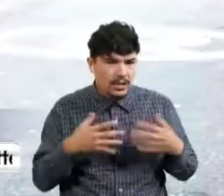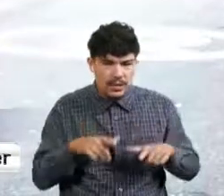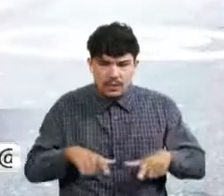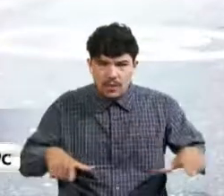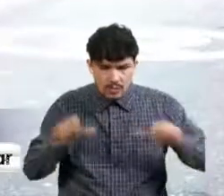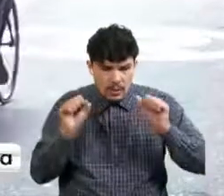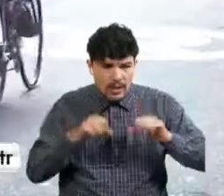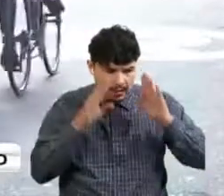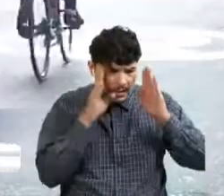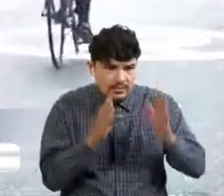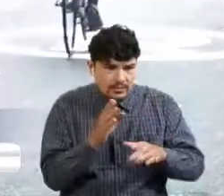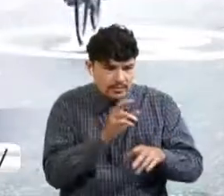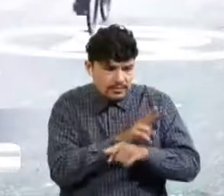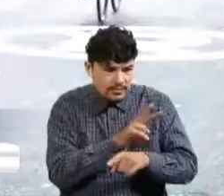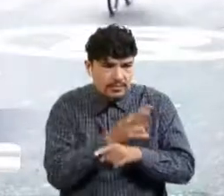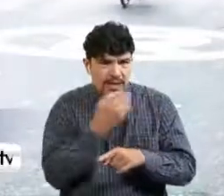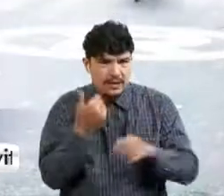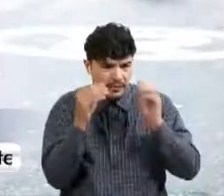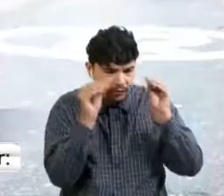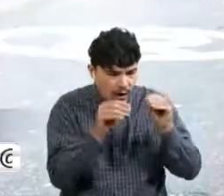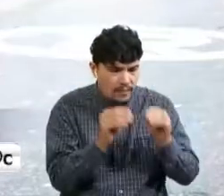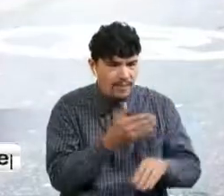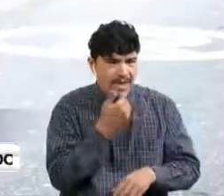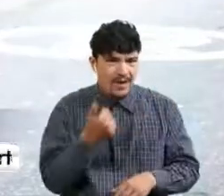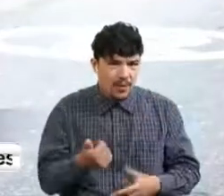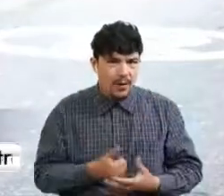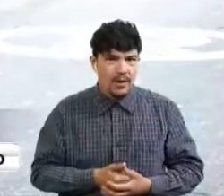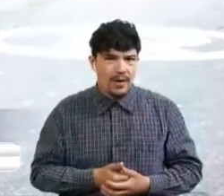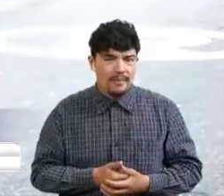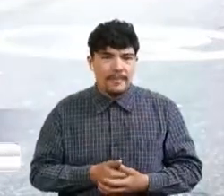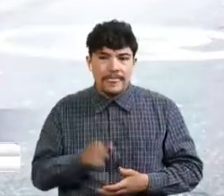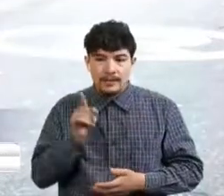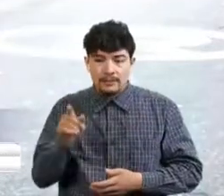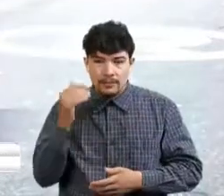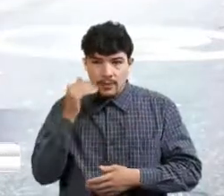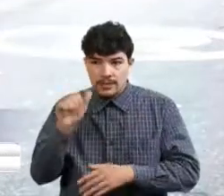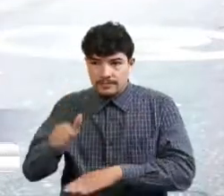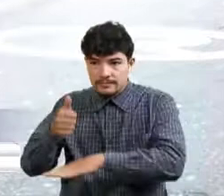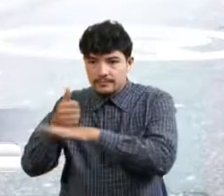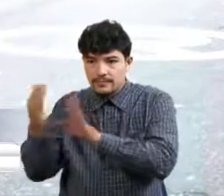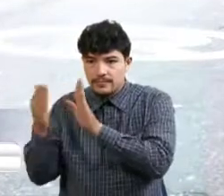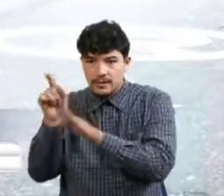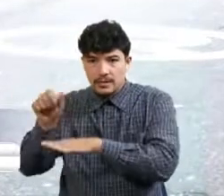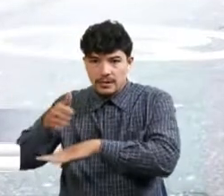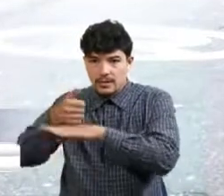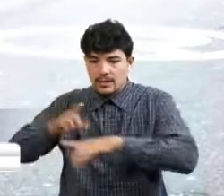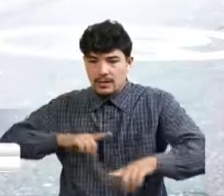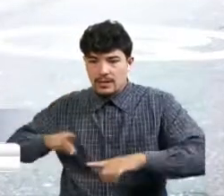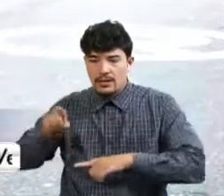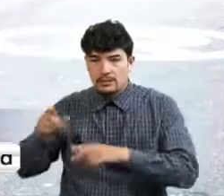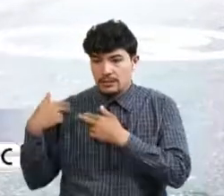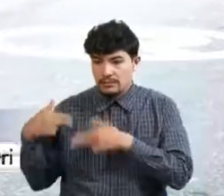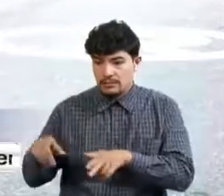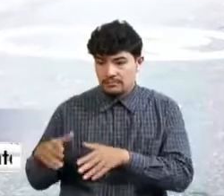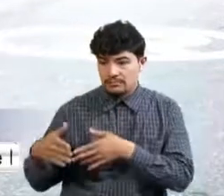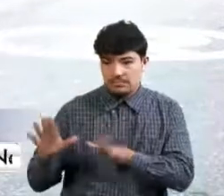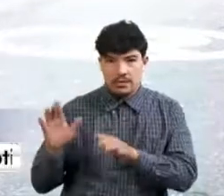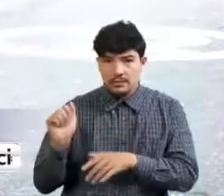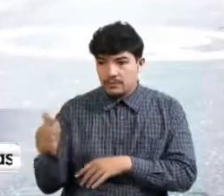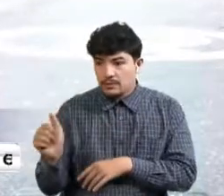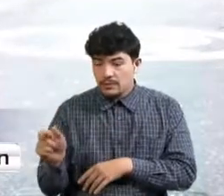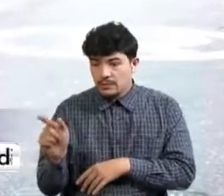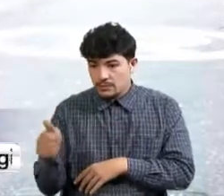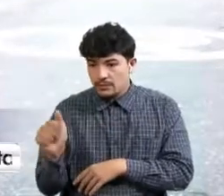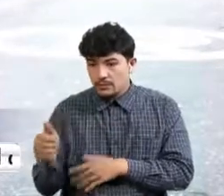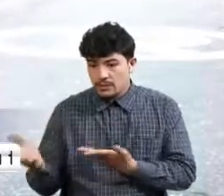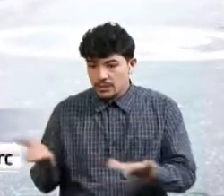oriente noticias habló con la administradora del centro comercial marta moreno quien nos dijo que no tenían una responsabilidad directa que ellos efectivamente